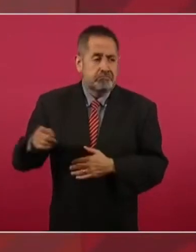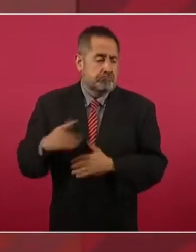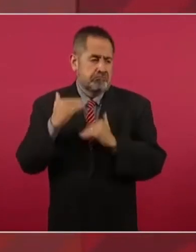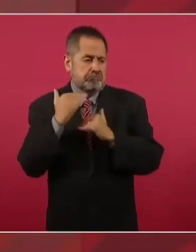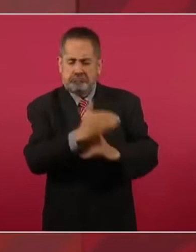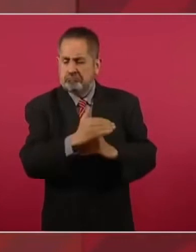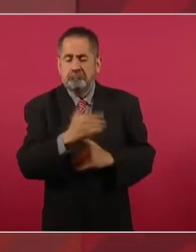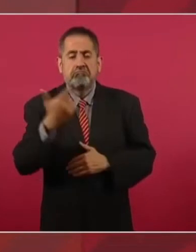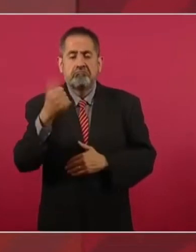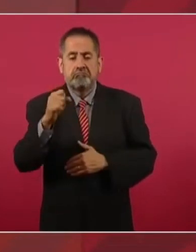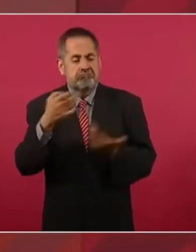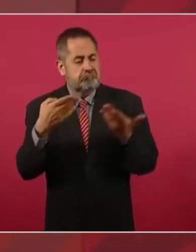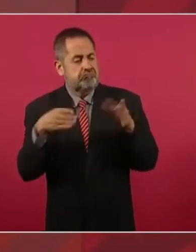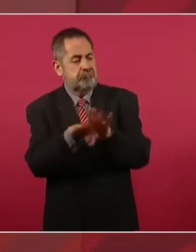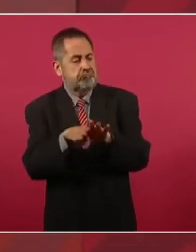gas?